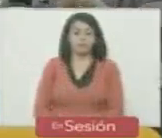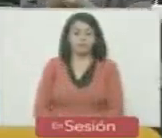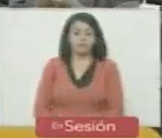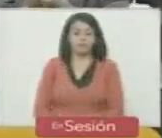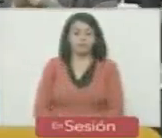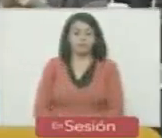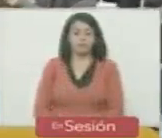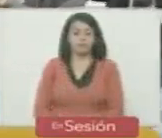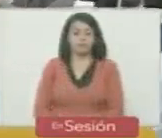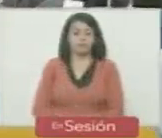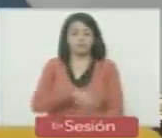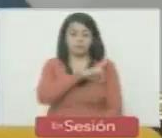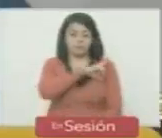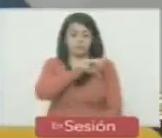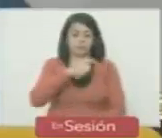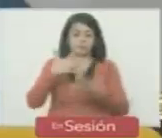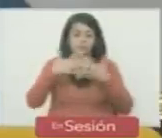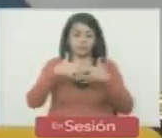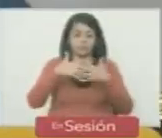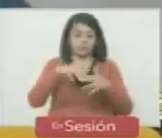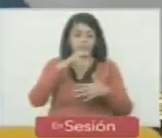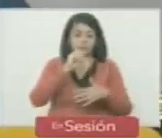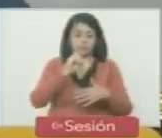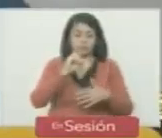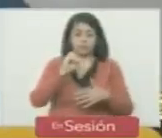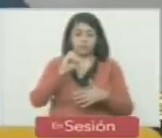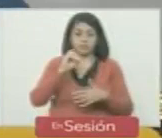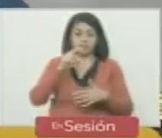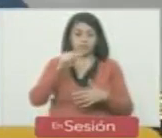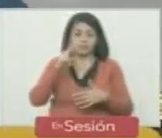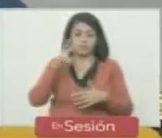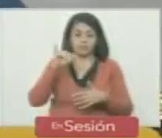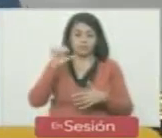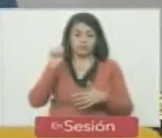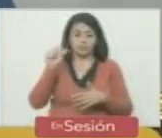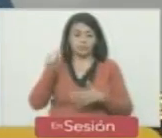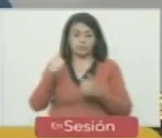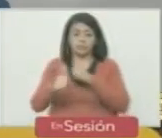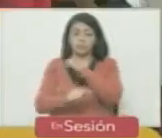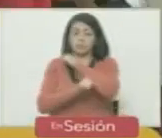La gerente de Conviasa, Eliana del Valle Salazar Uzcategui.